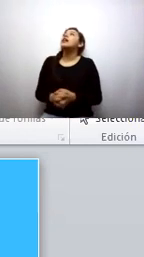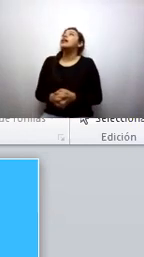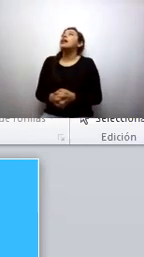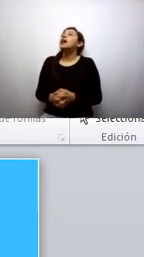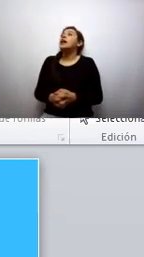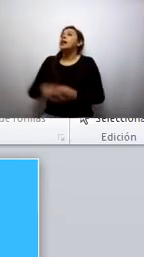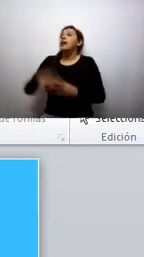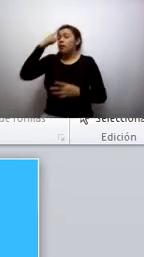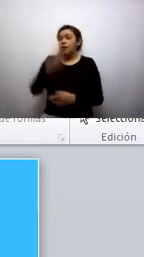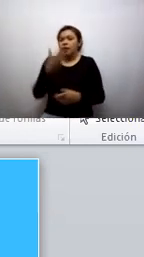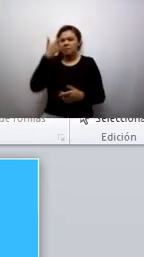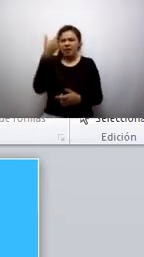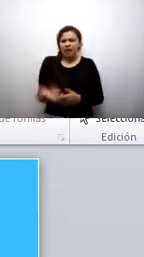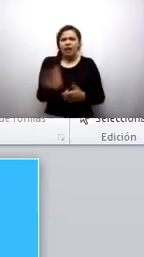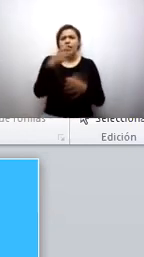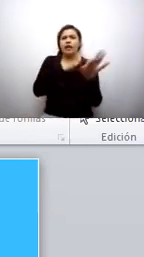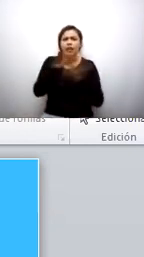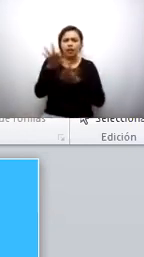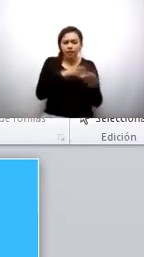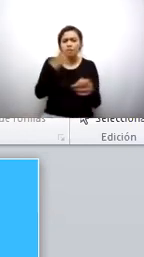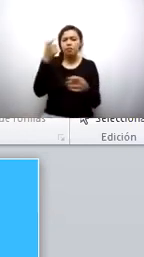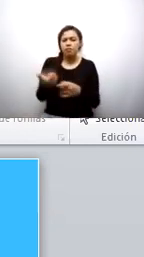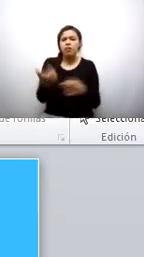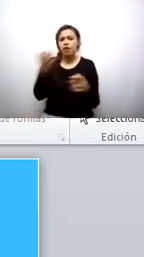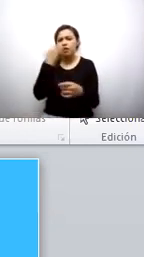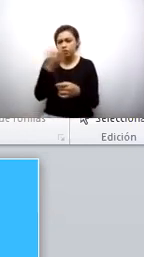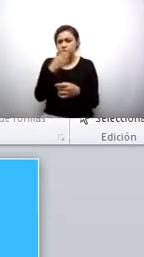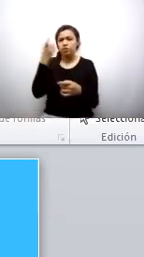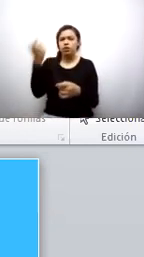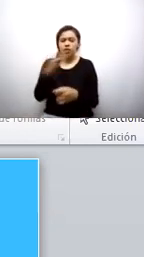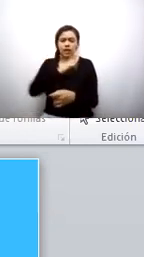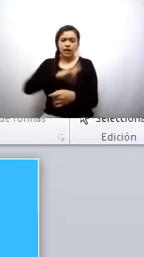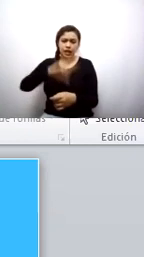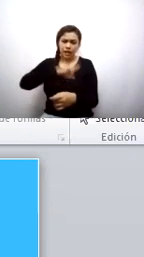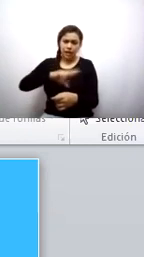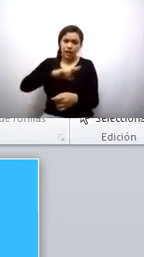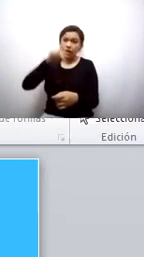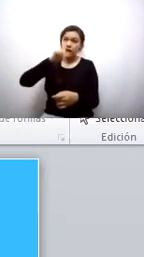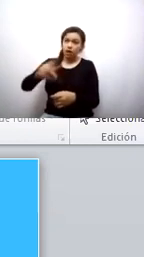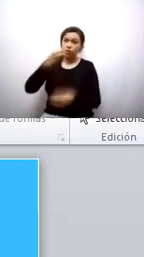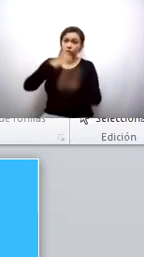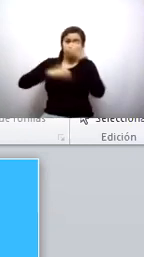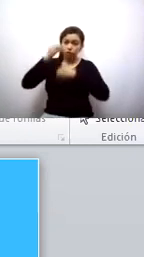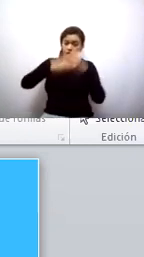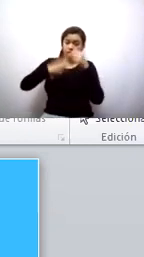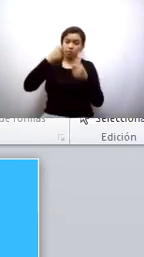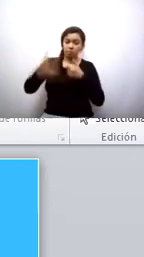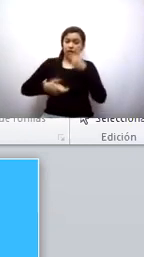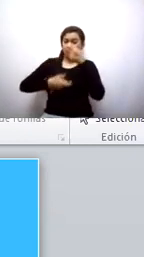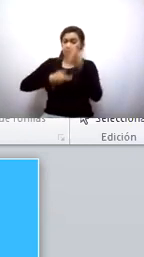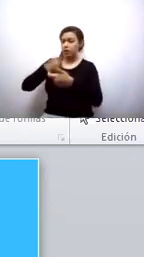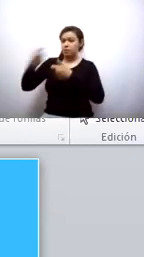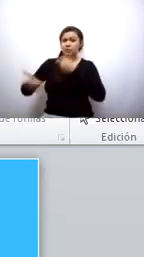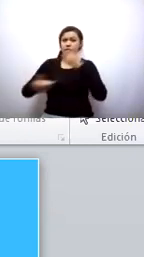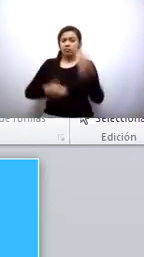o la escuela, o el trabajo, o la casa, bueno, la renta, justamente la luz o la alimentación. En el peor de los